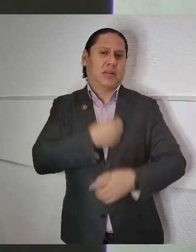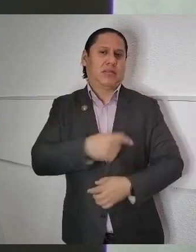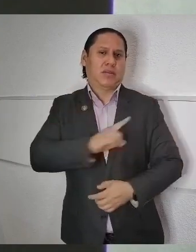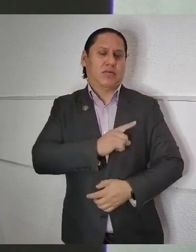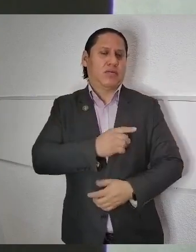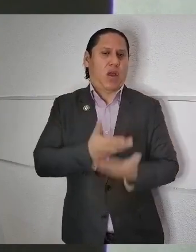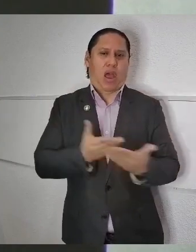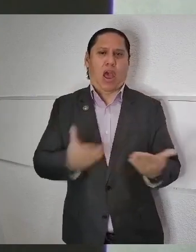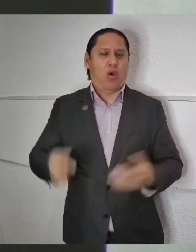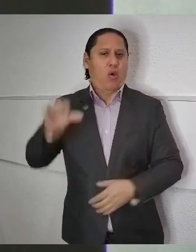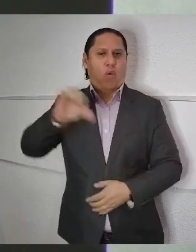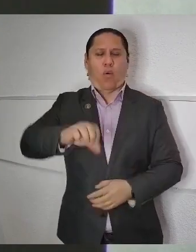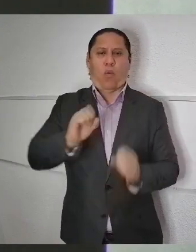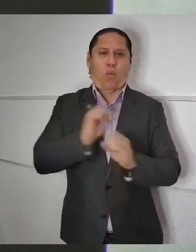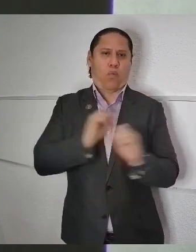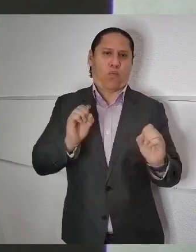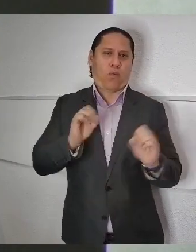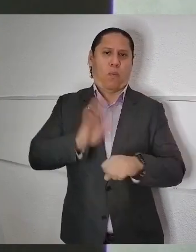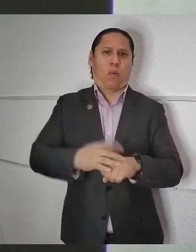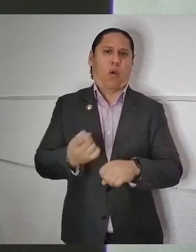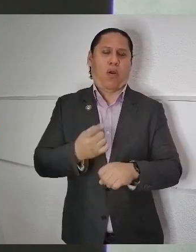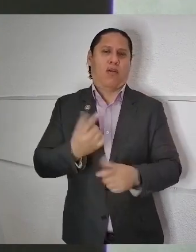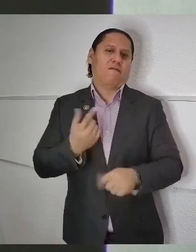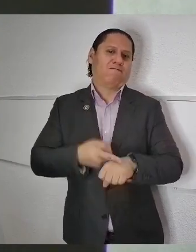no está presente el día de hoy.